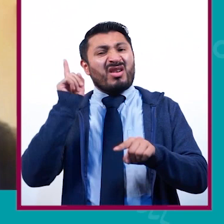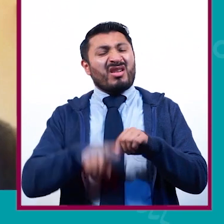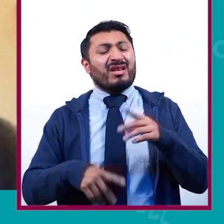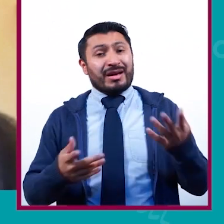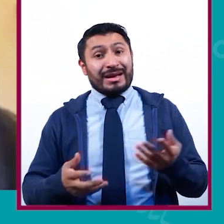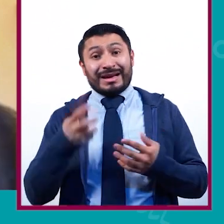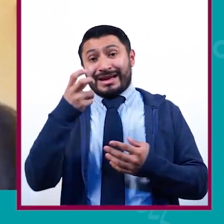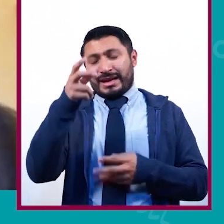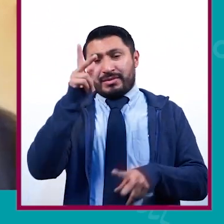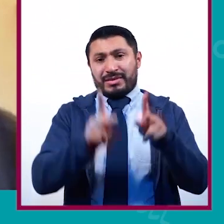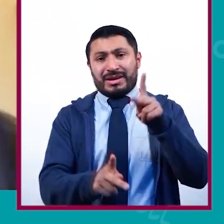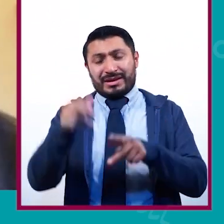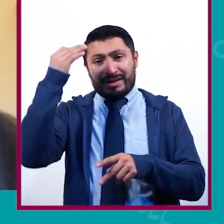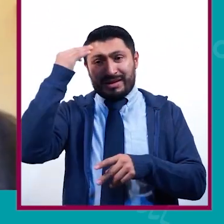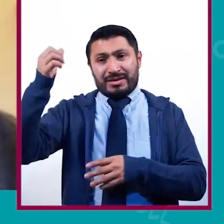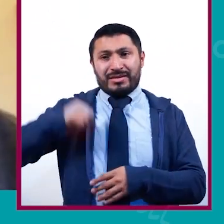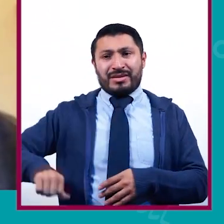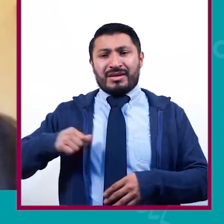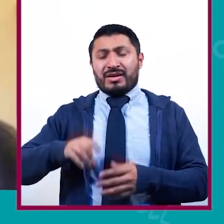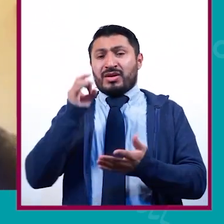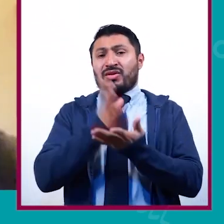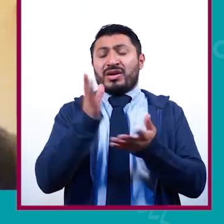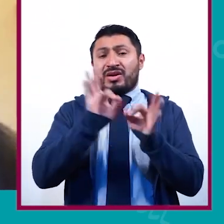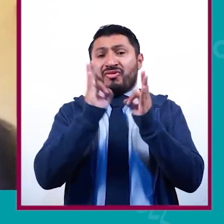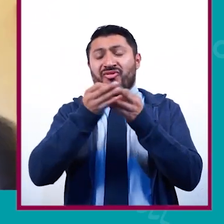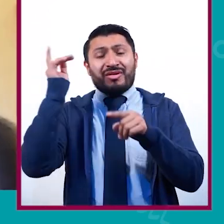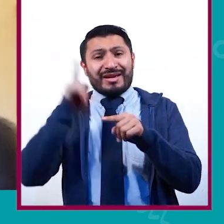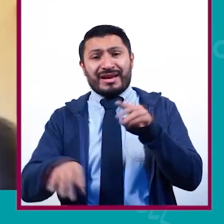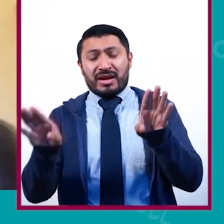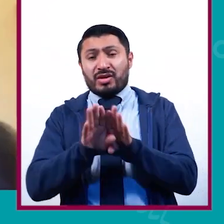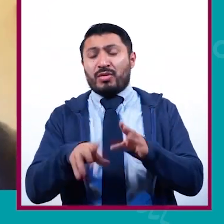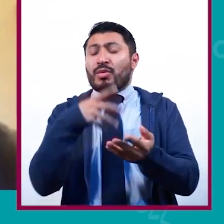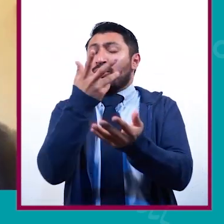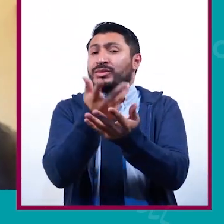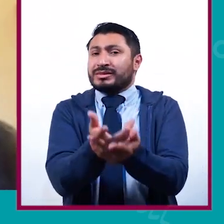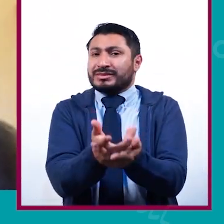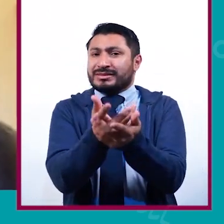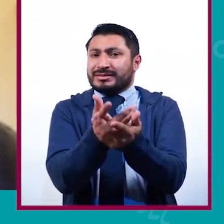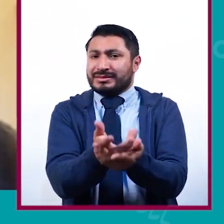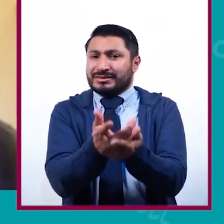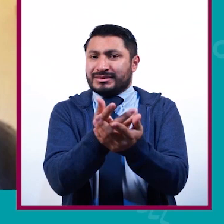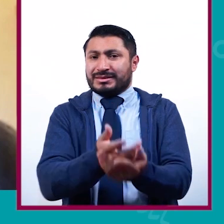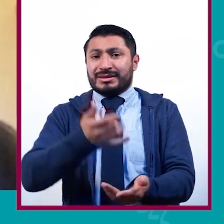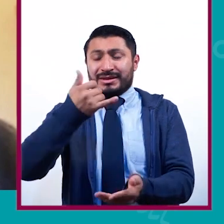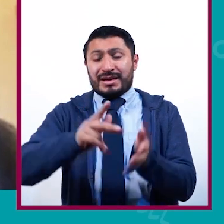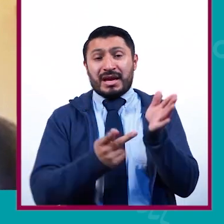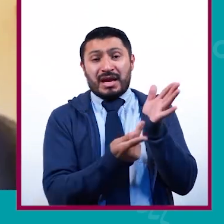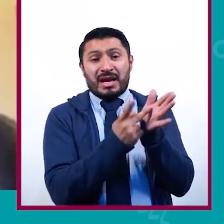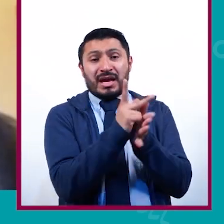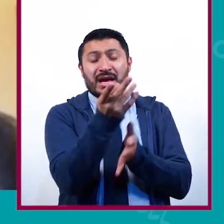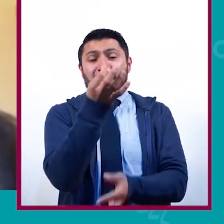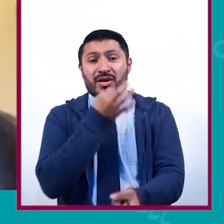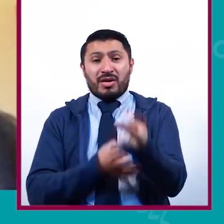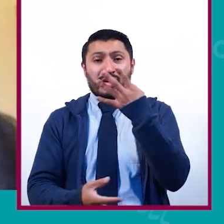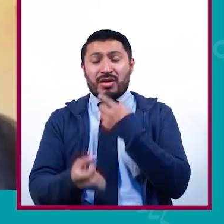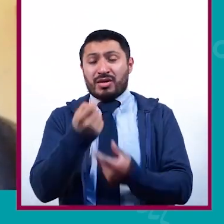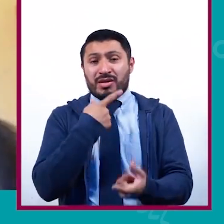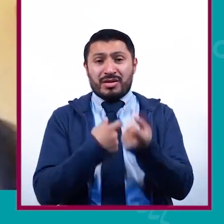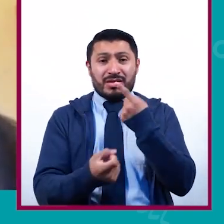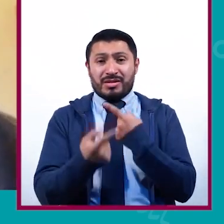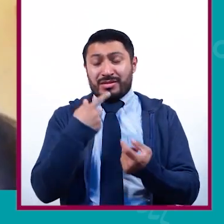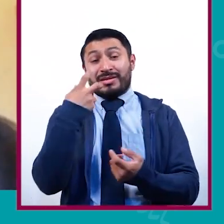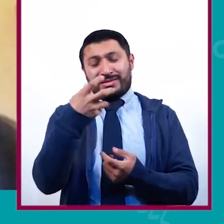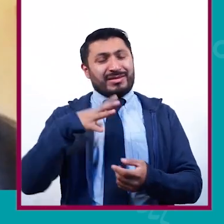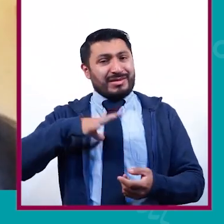hablando de la época prehispánica, la única forma de combatirla era guardando reposo y con plantas medicinales, que era lo que se tenía a la